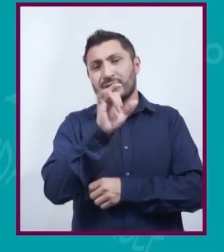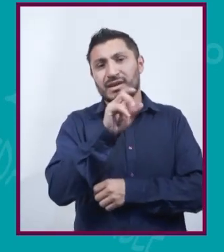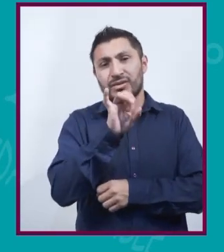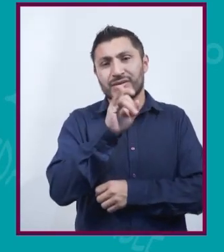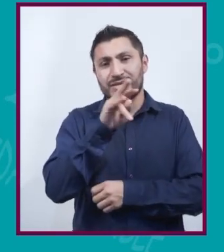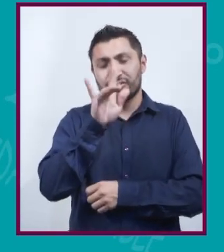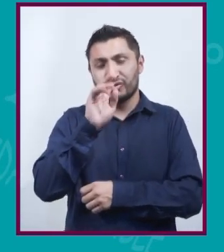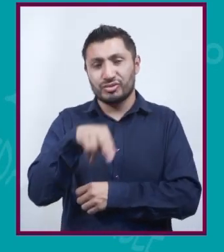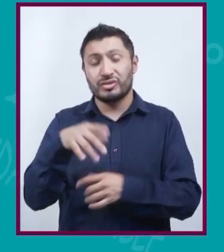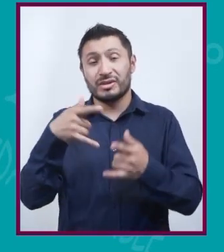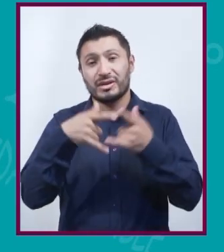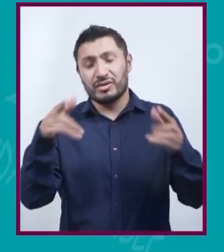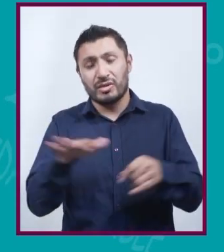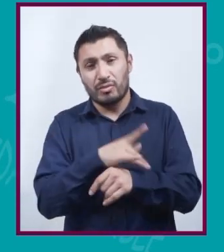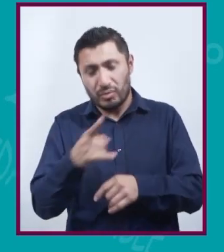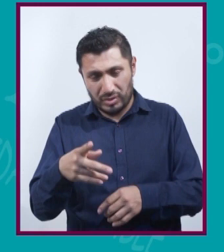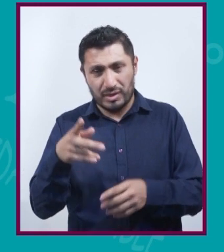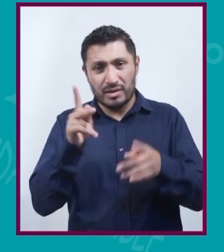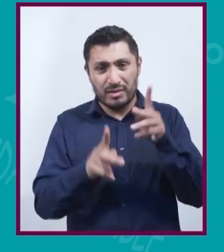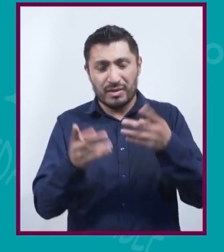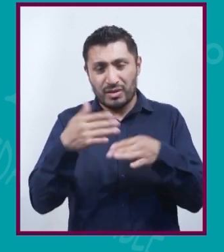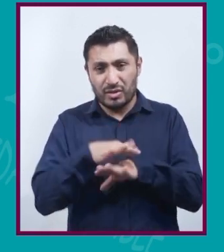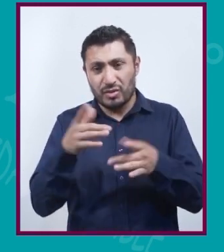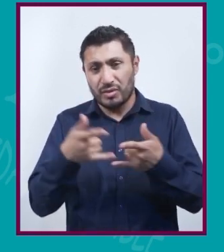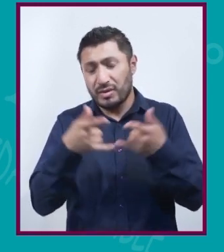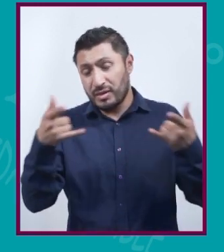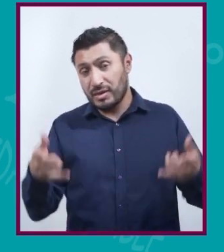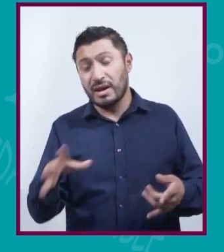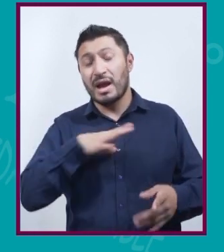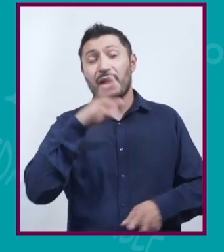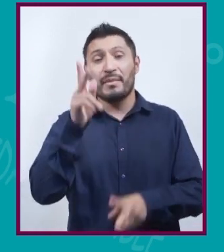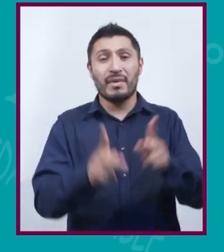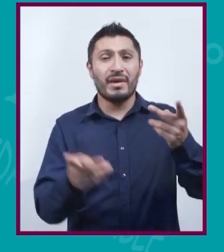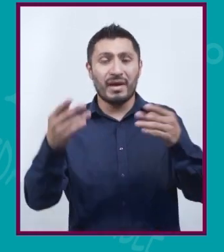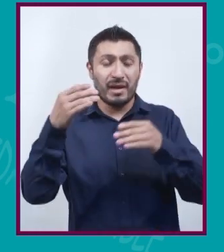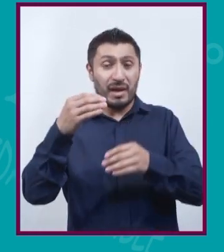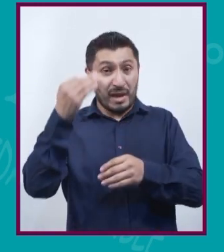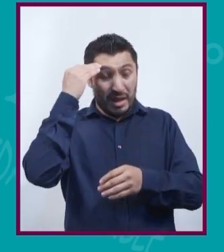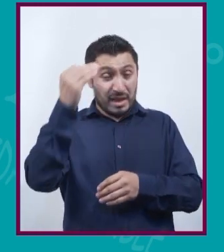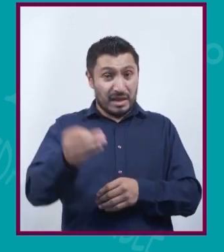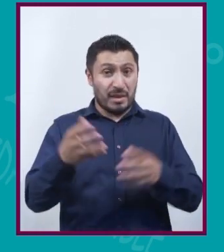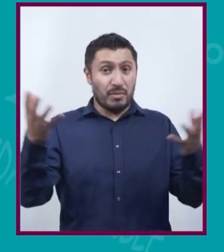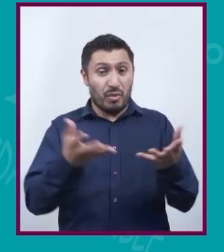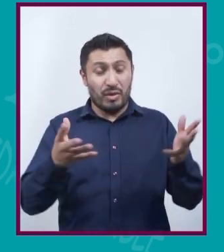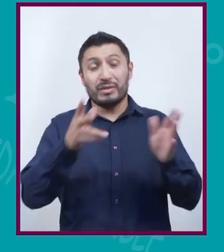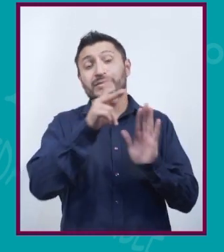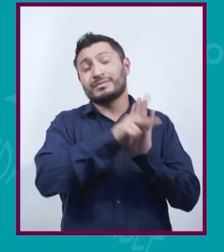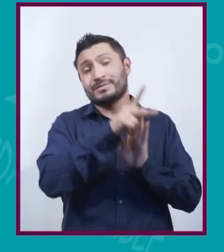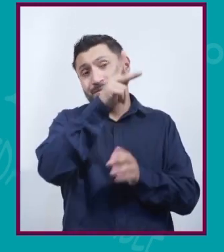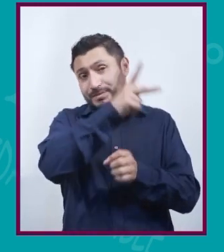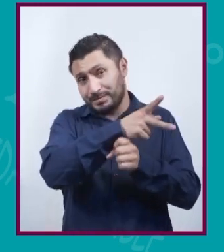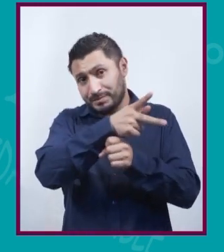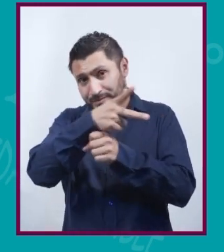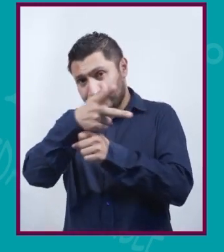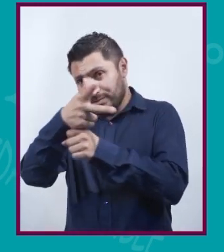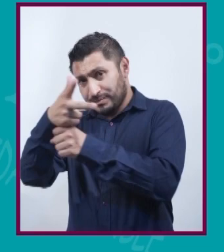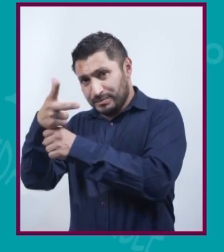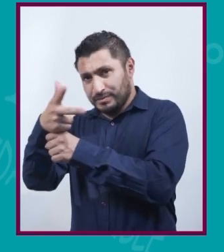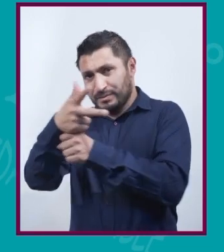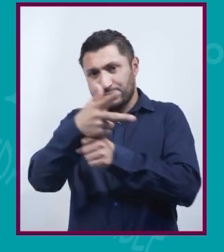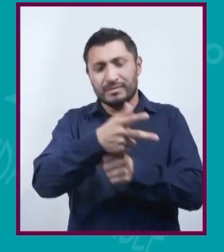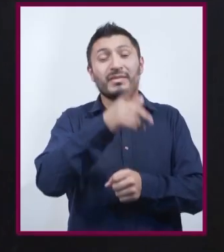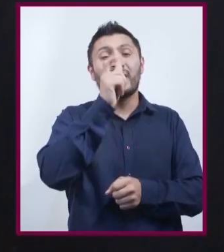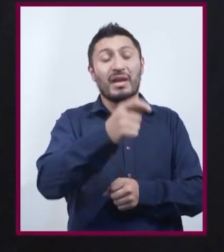una reconstitución de la historia, porque más que hablar de suceso histórico, nos hablan de la época en que fueron producidos